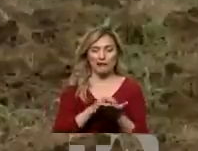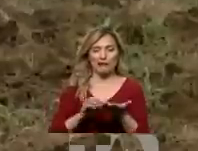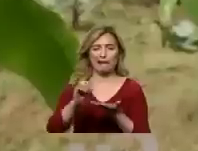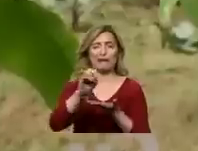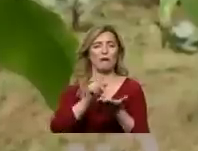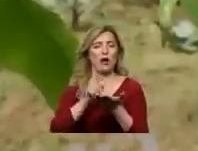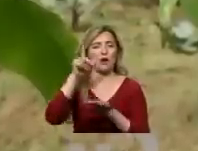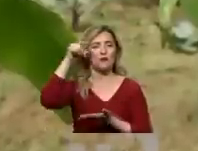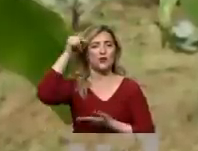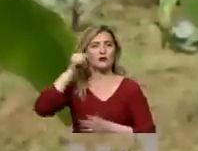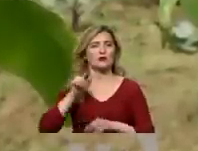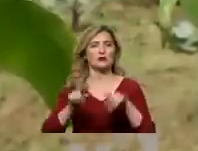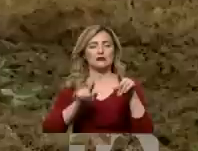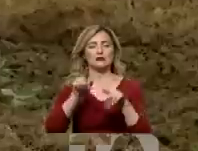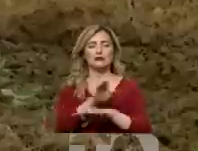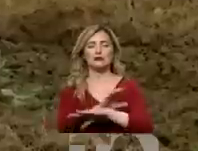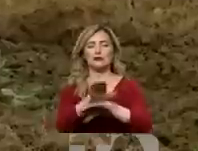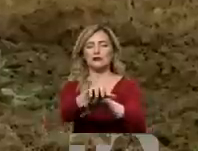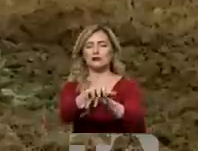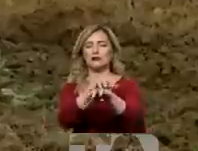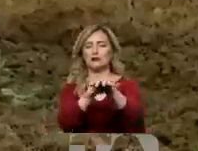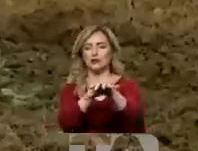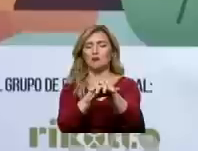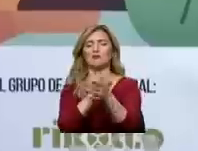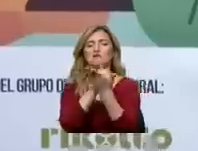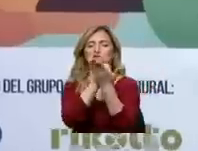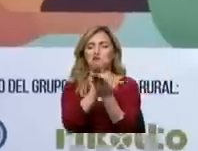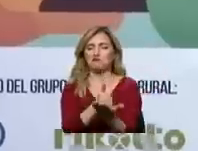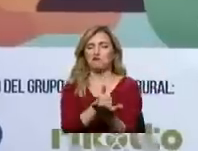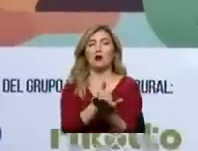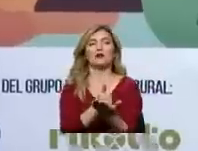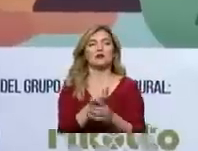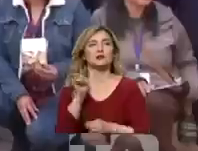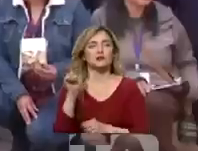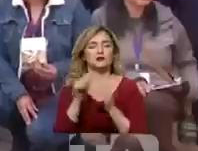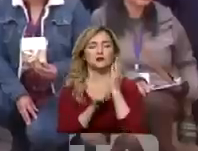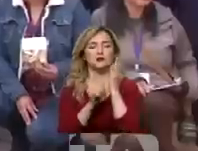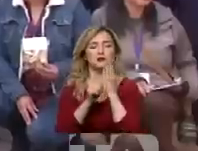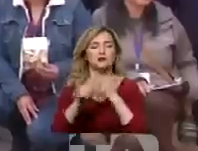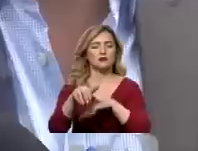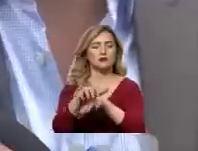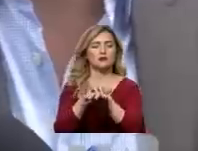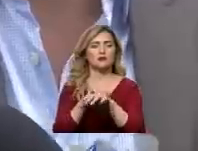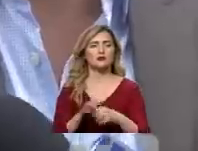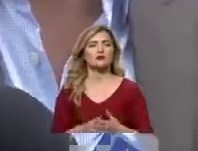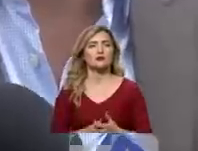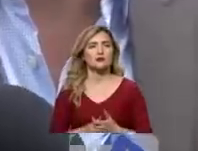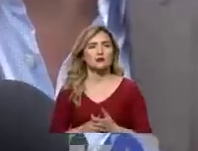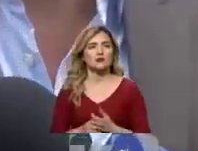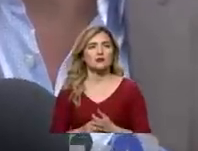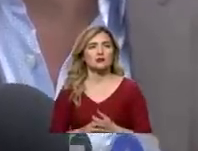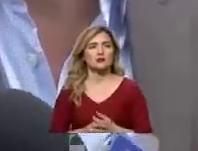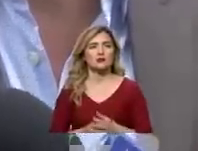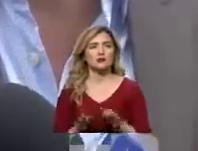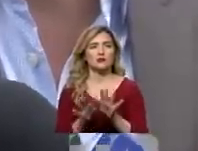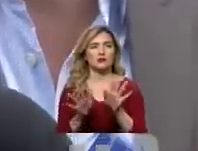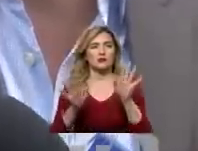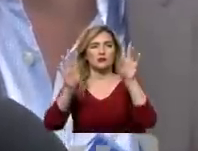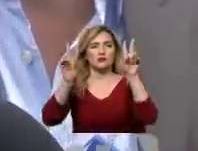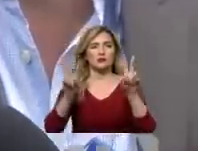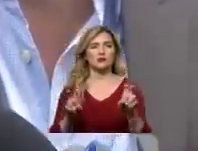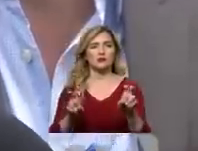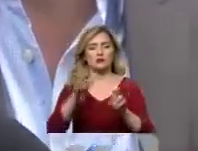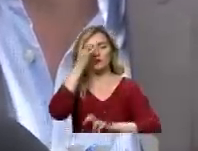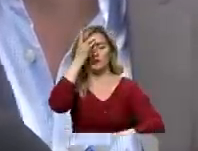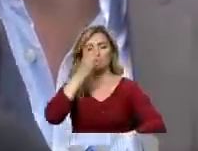anunciaron novedades, que según el presidente, serán en beneficio. Esto ratificó el ministro de Agricultura. Todo esto se engloba en un marco de